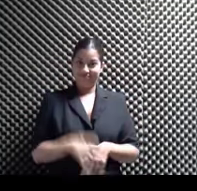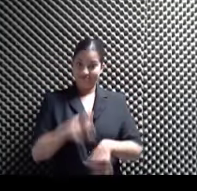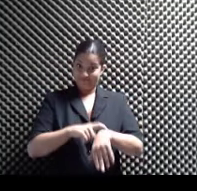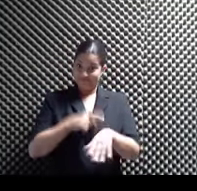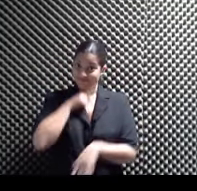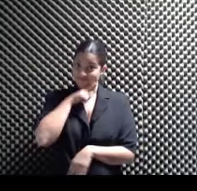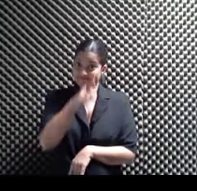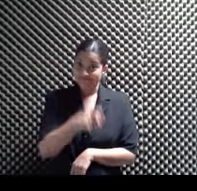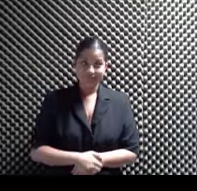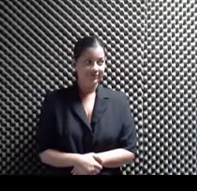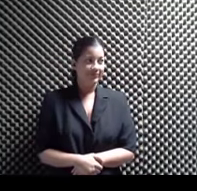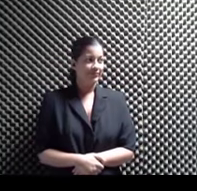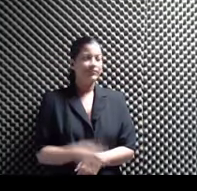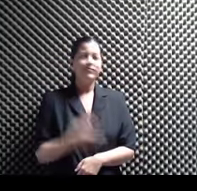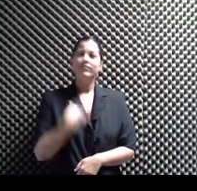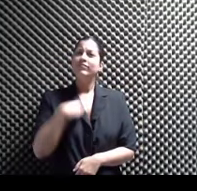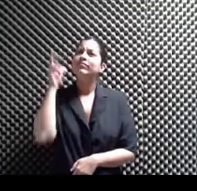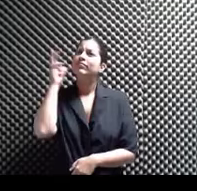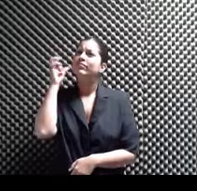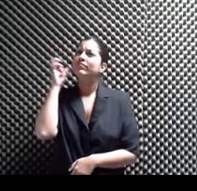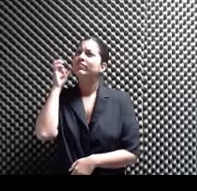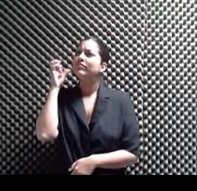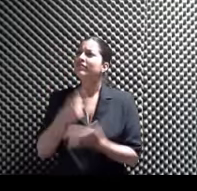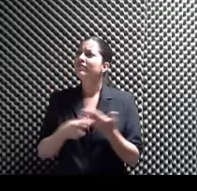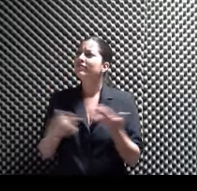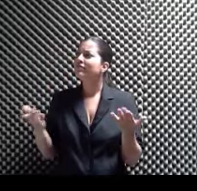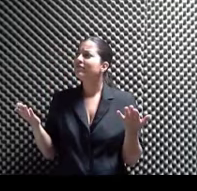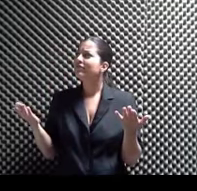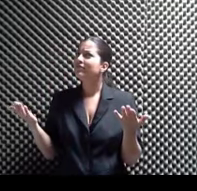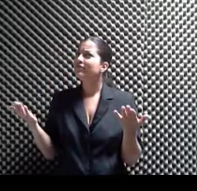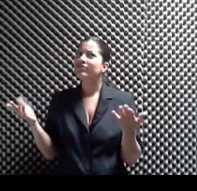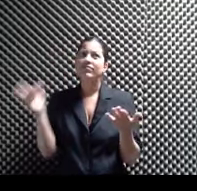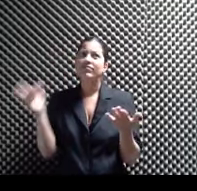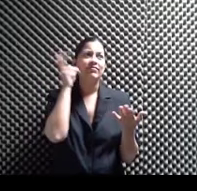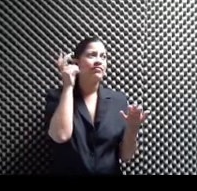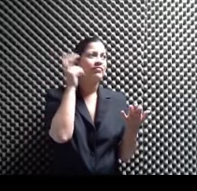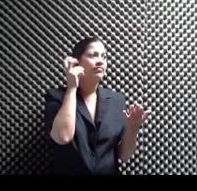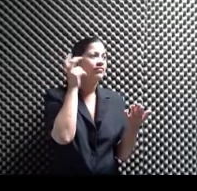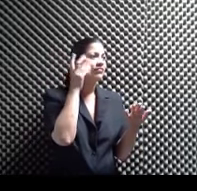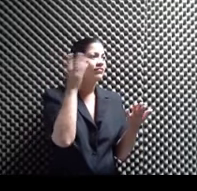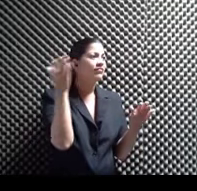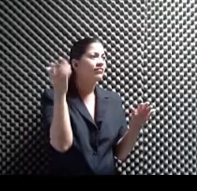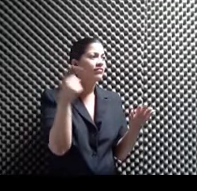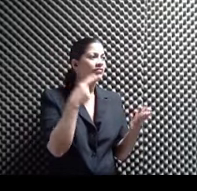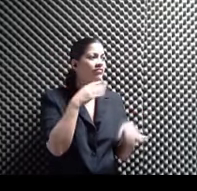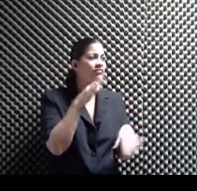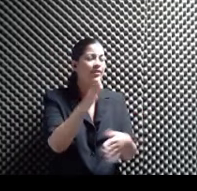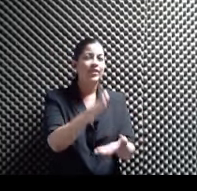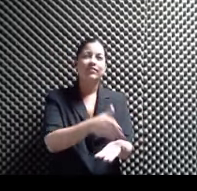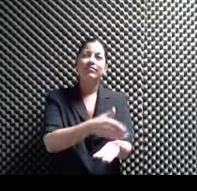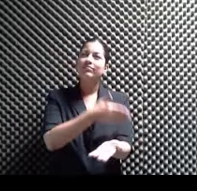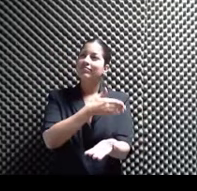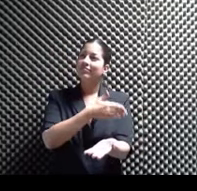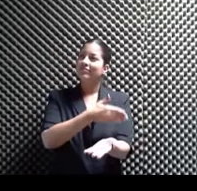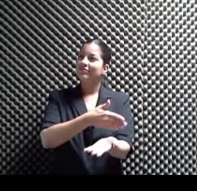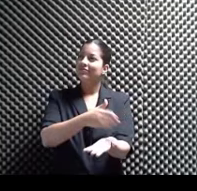¿Y qué estamos oyendo? ¿Qué estamos oyendo? ¿Qué tú escuchas? Sí, hay una musiquita por ahí Escucha, escucha Interesante